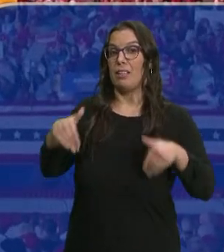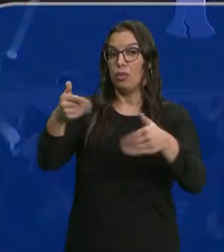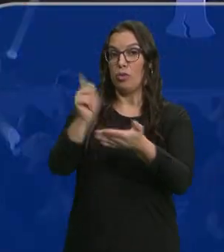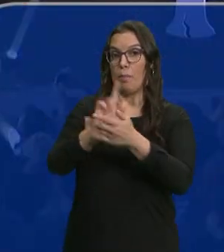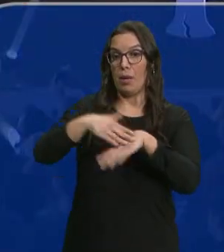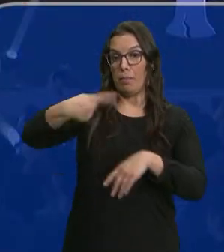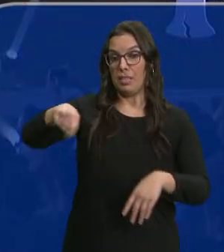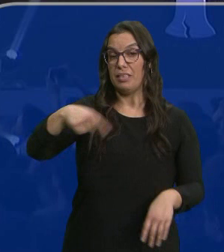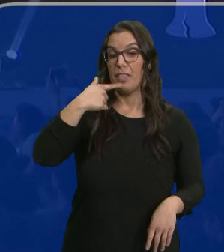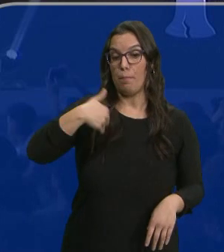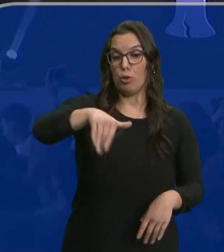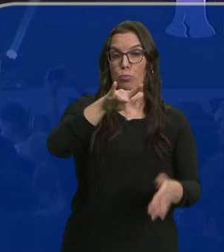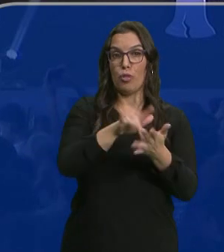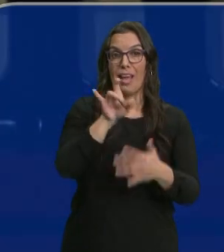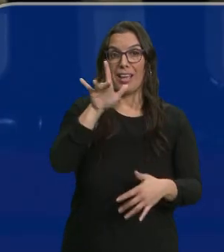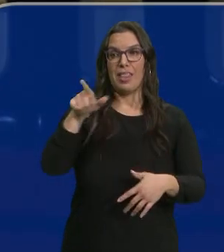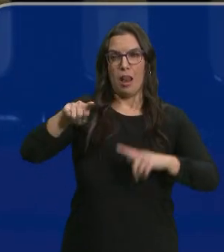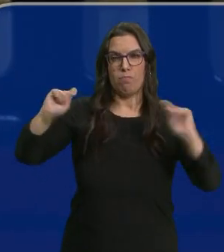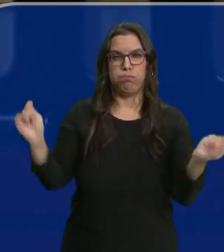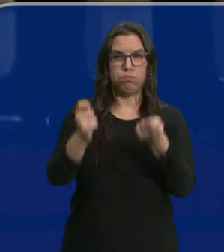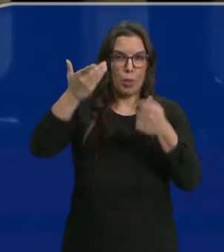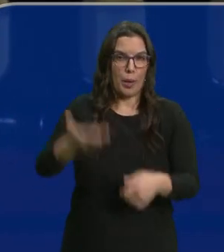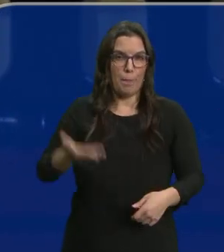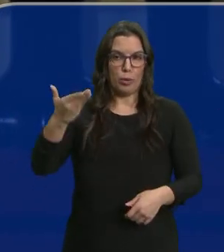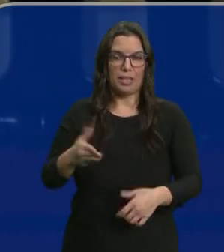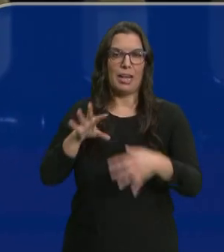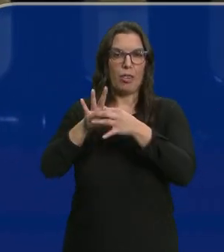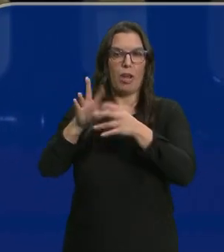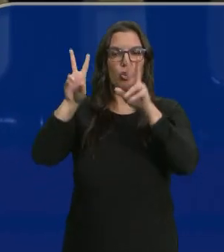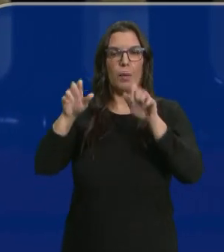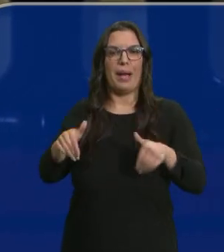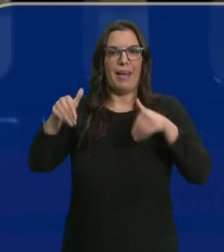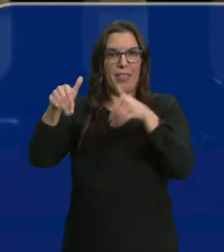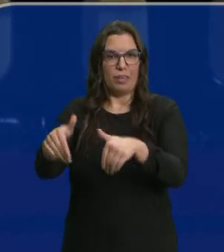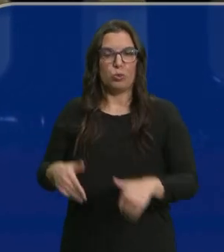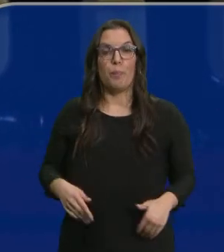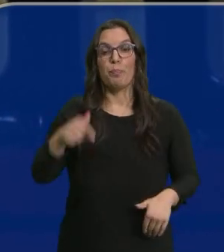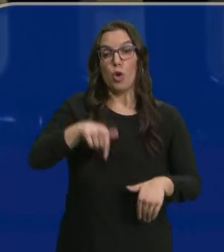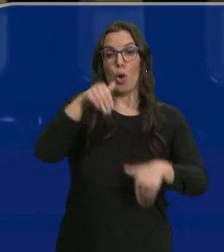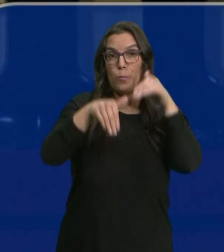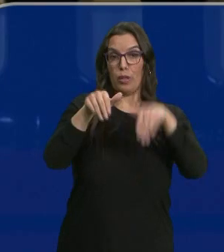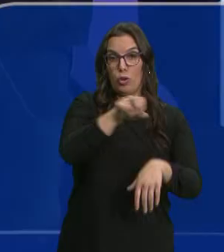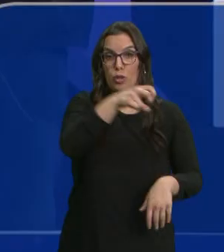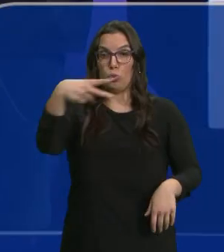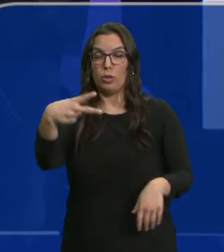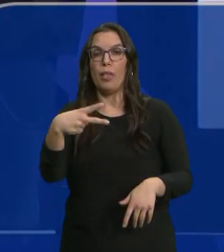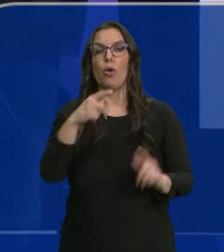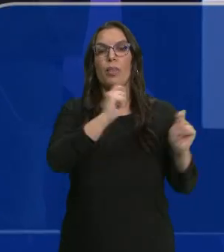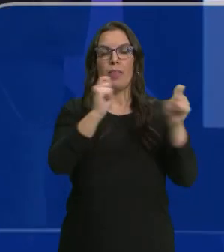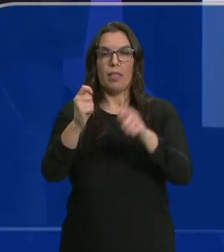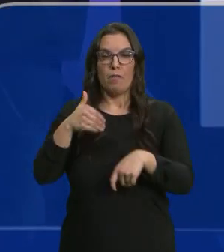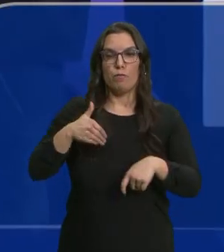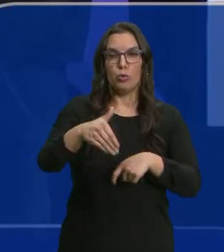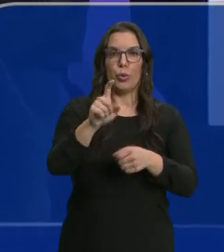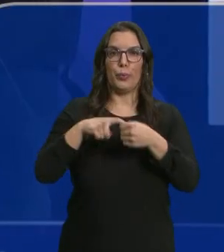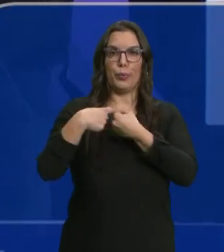que el próximo día 15 hará un gran anuncio en referencia a su candidatura. De las votaciones de hoy saldrán los futuros